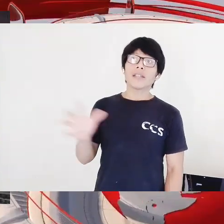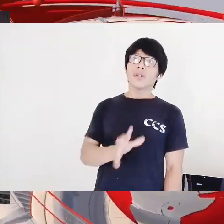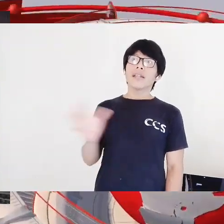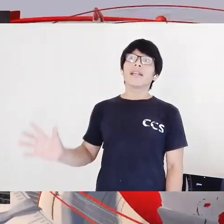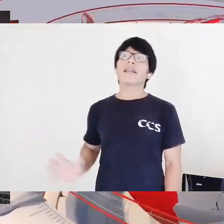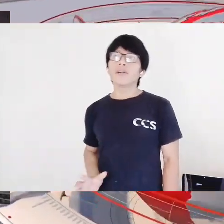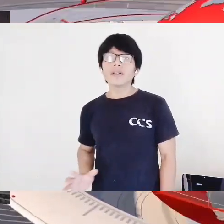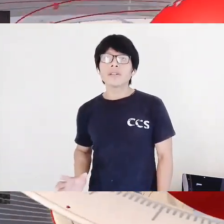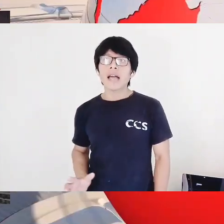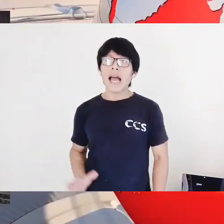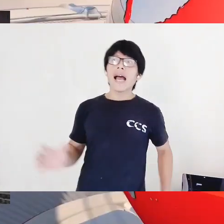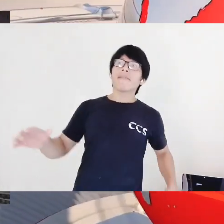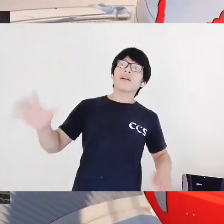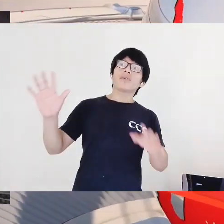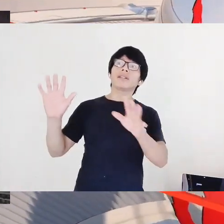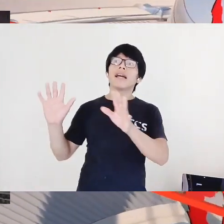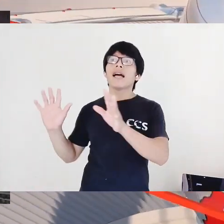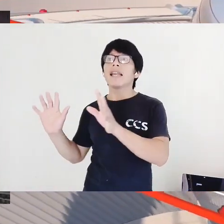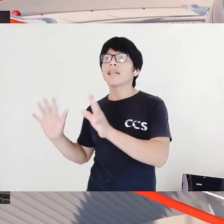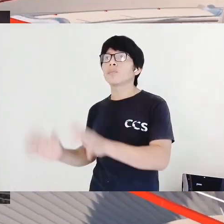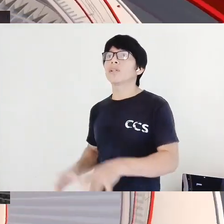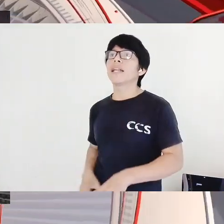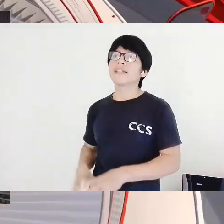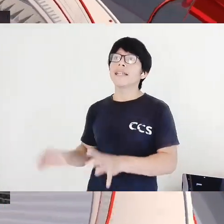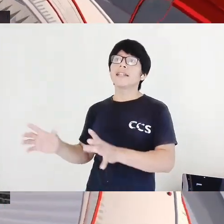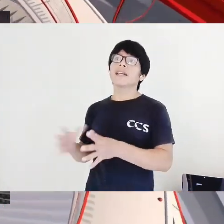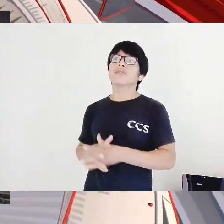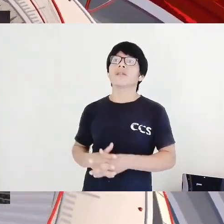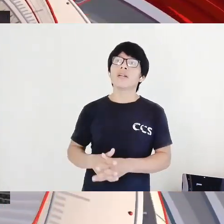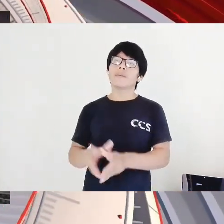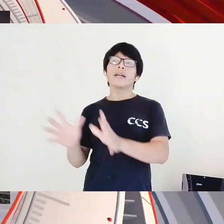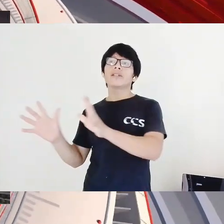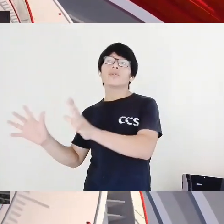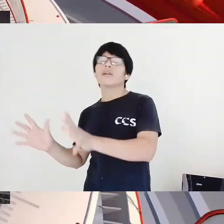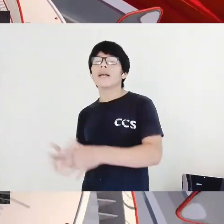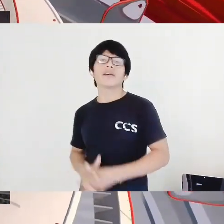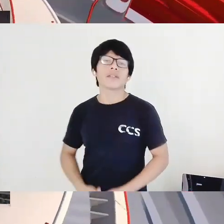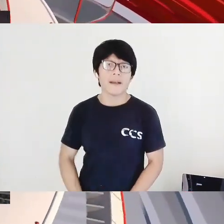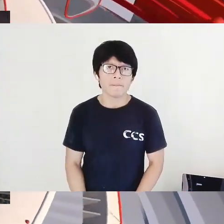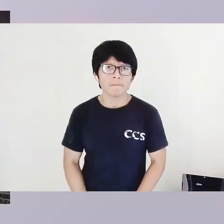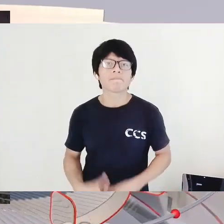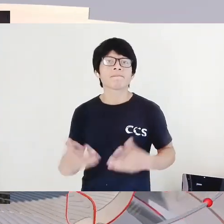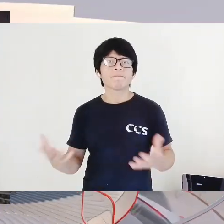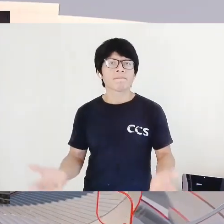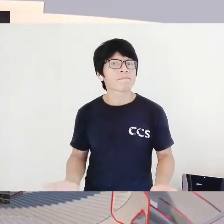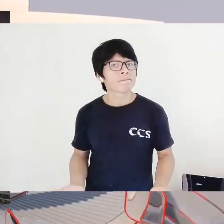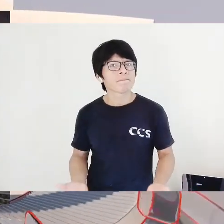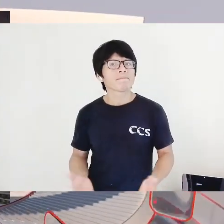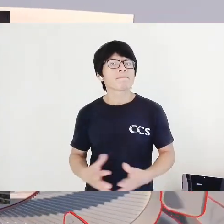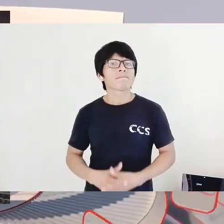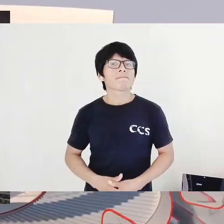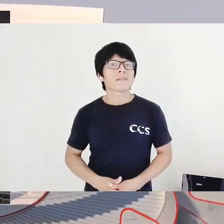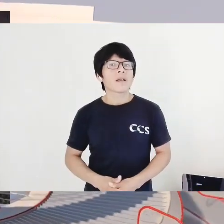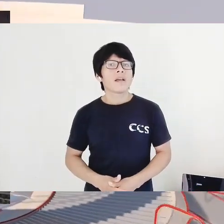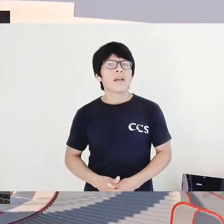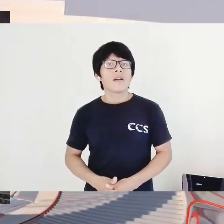detenidos. Porque si son detenidos, van contra las mujeres, el Día Internacional de las Mujeres, eso no se vale, o sea,